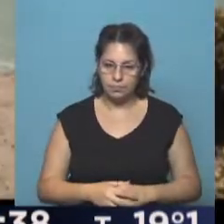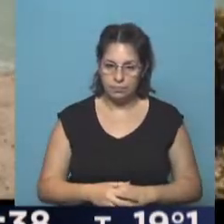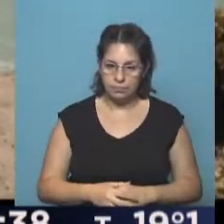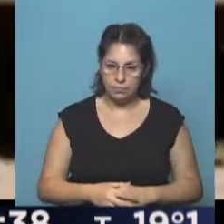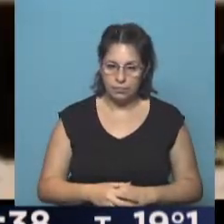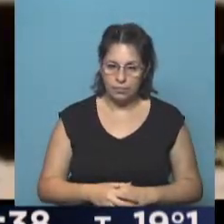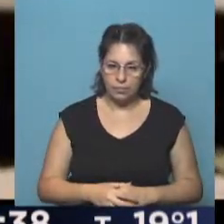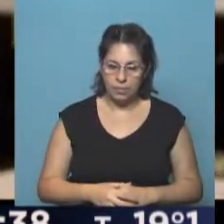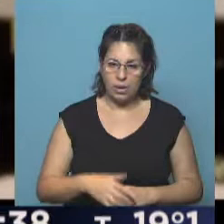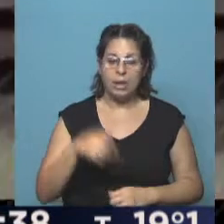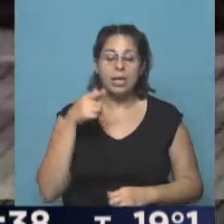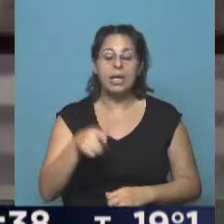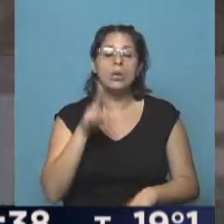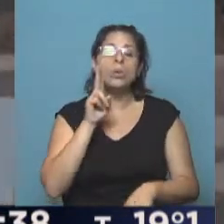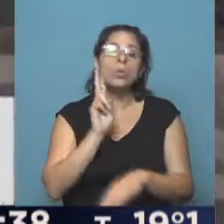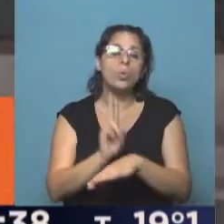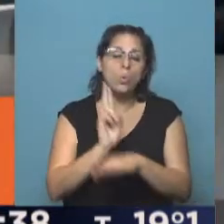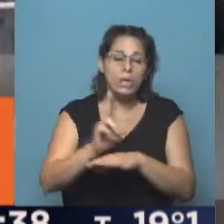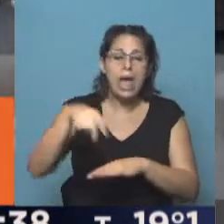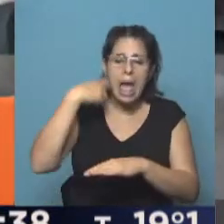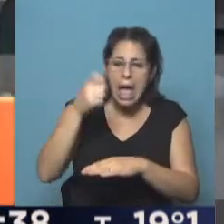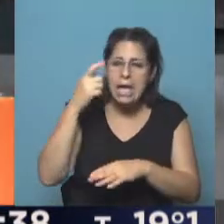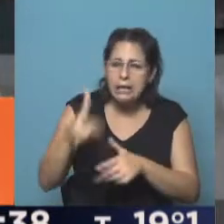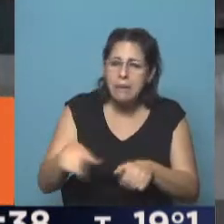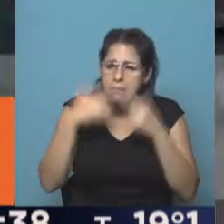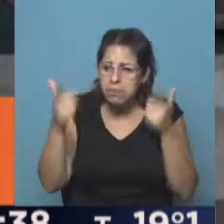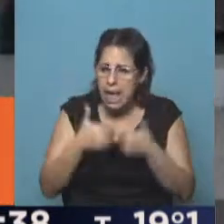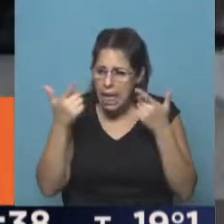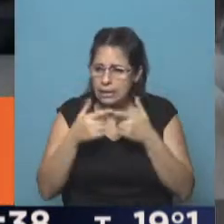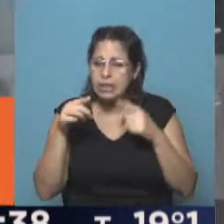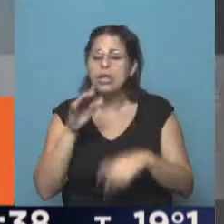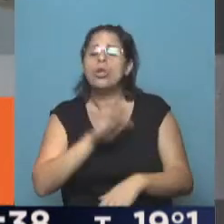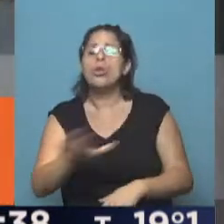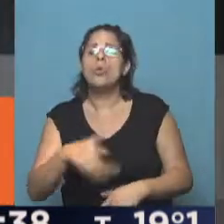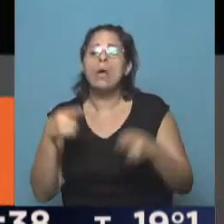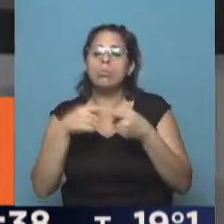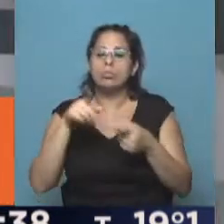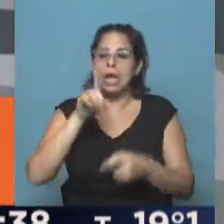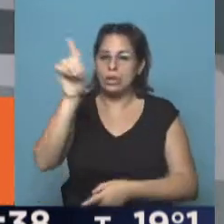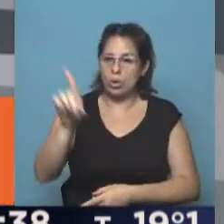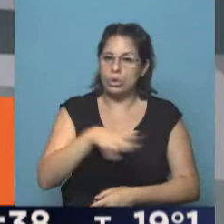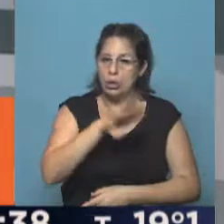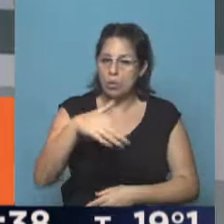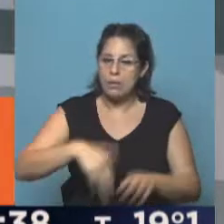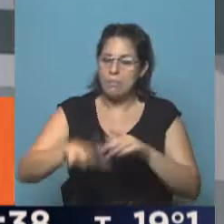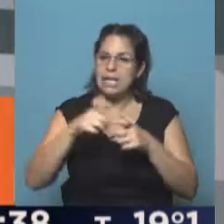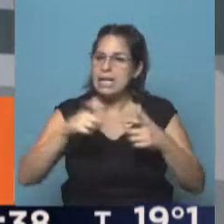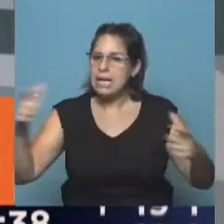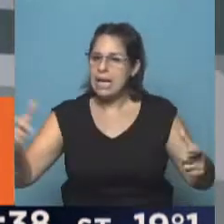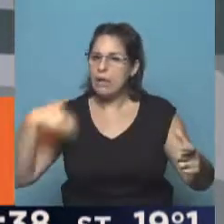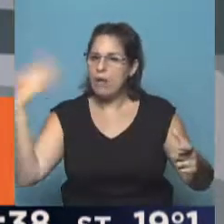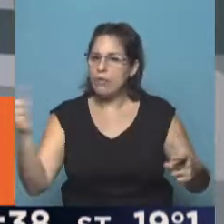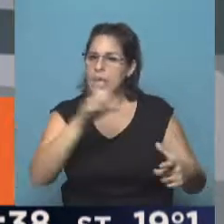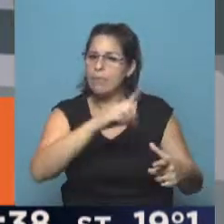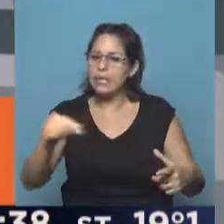Él es el guardafaunas de Punta Norte, que es uno de los lados exteriores de la